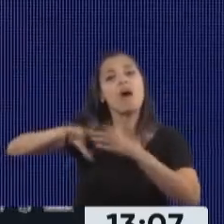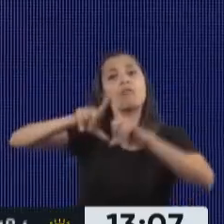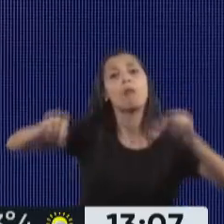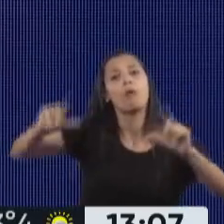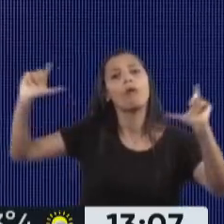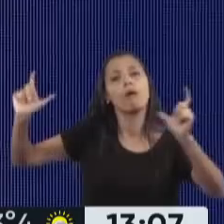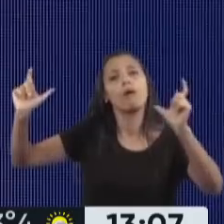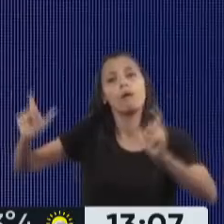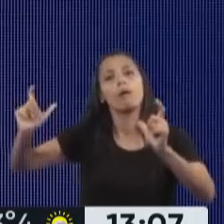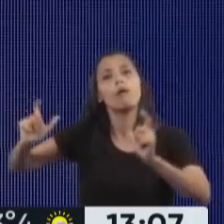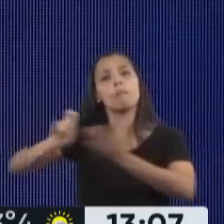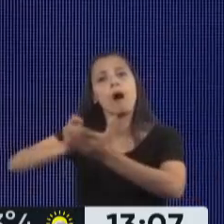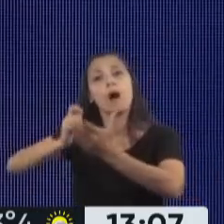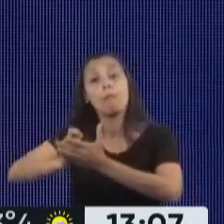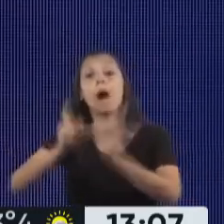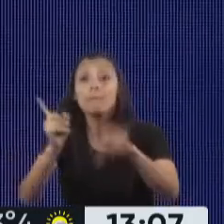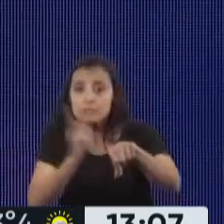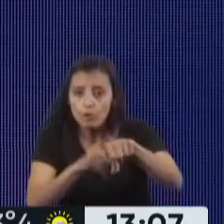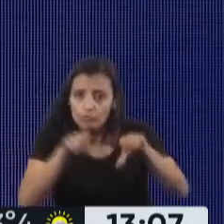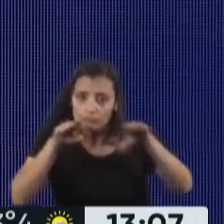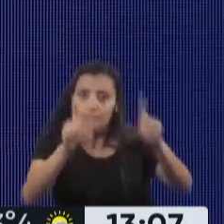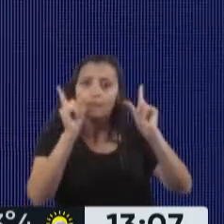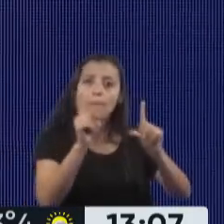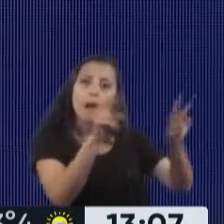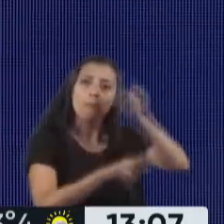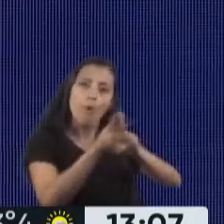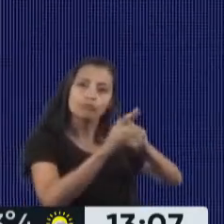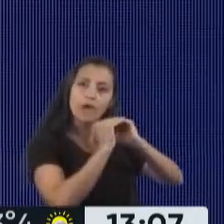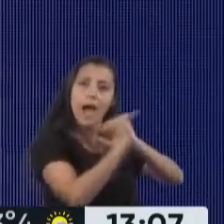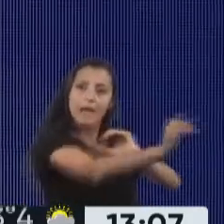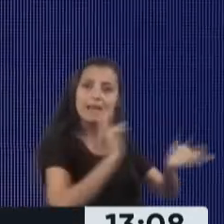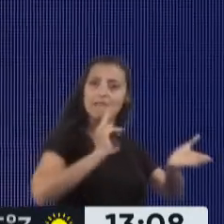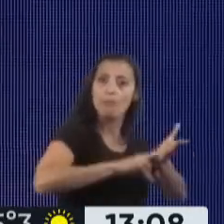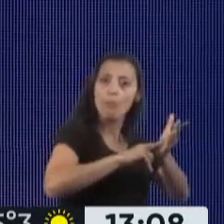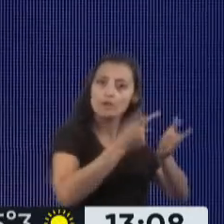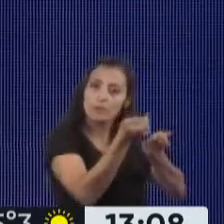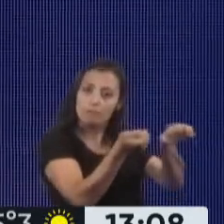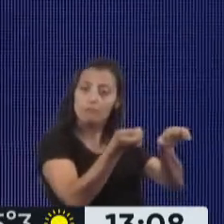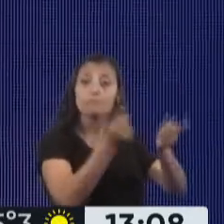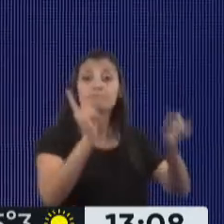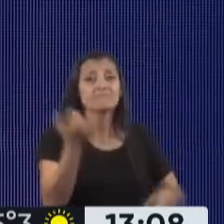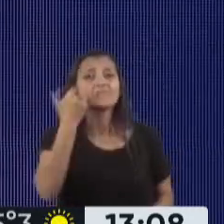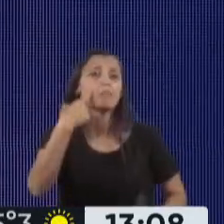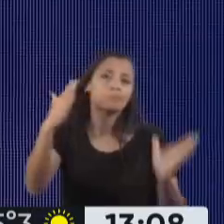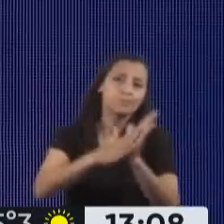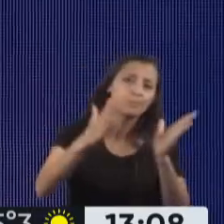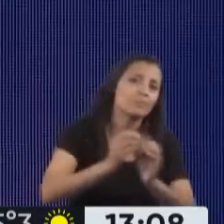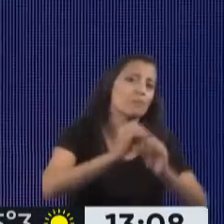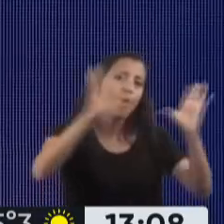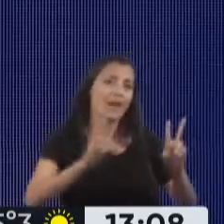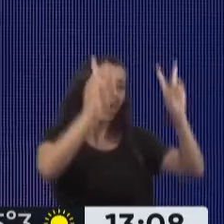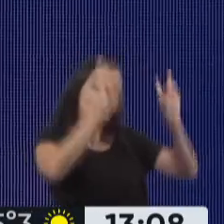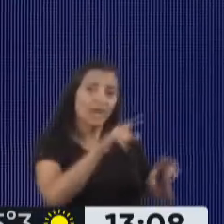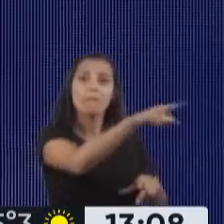Y mientras tanto seguíamos consolidando el equilibrio fiscal. Y cuando ya fue claro la solidez del